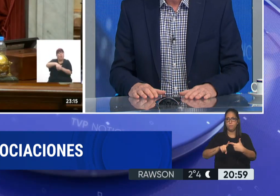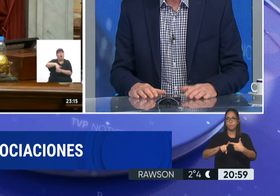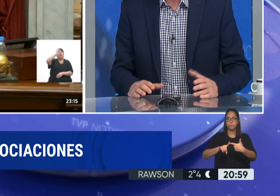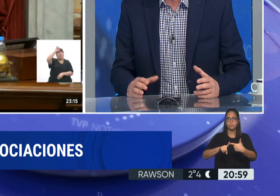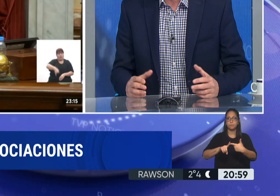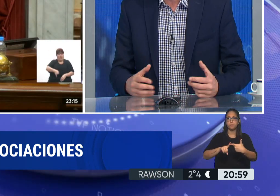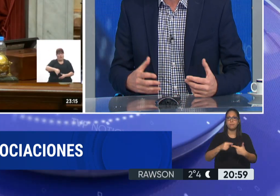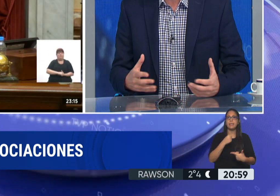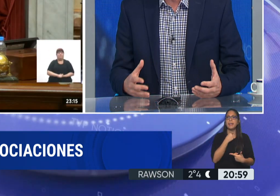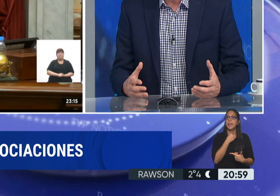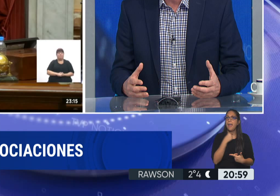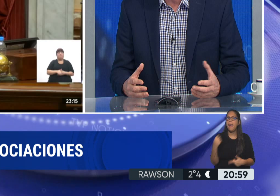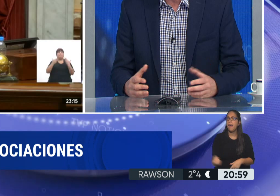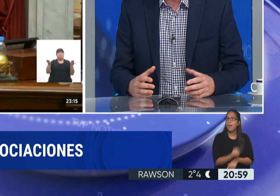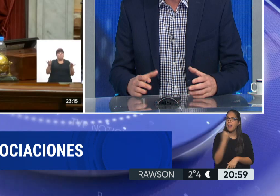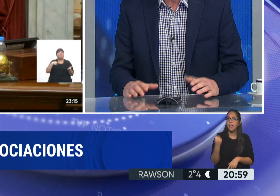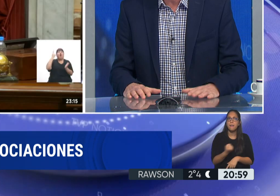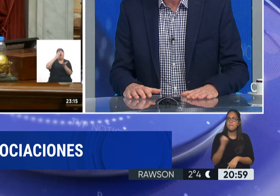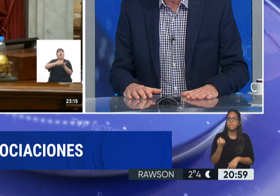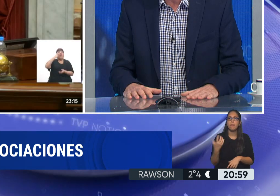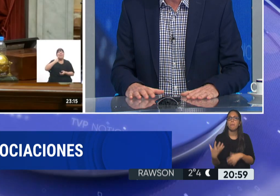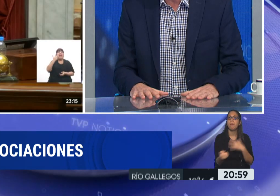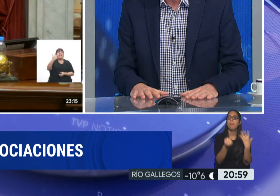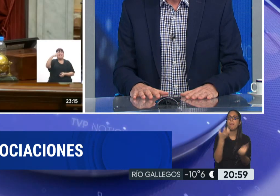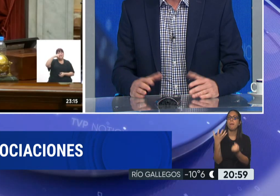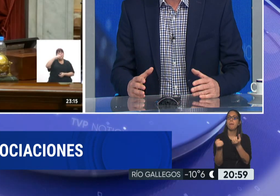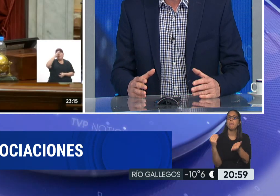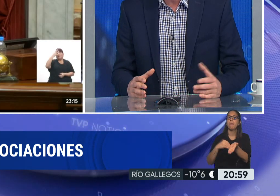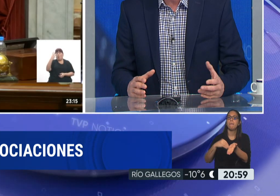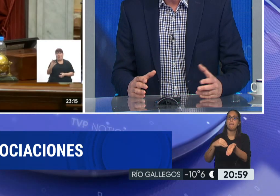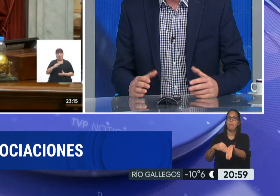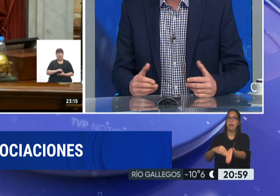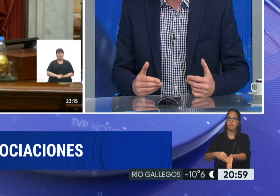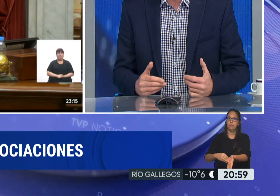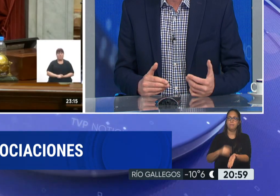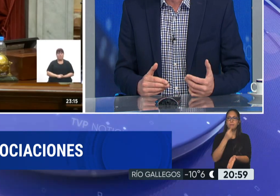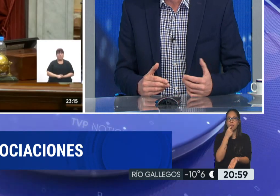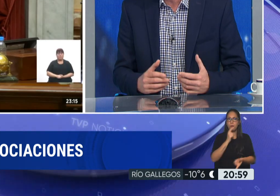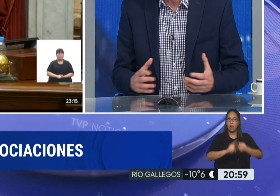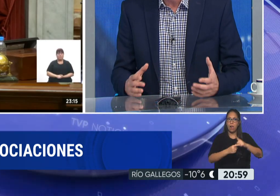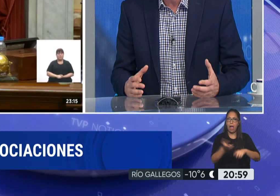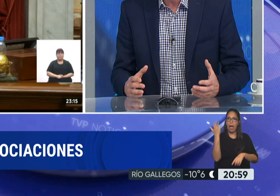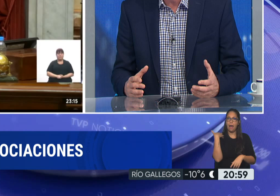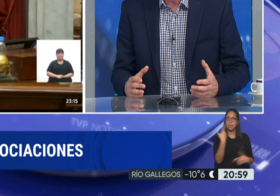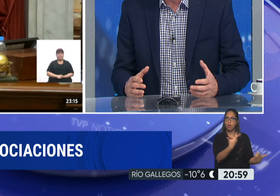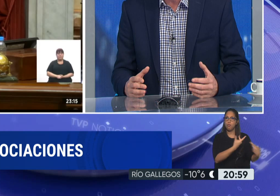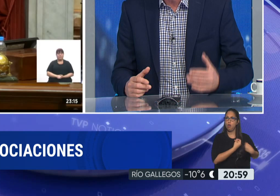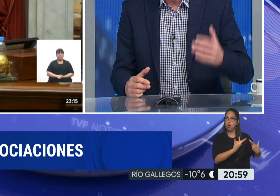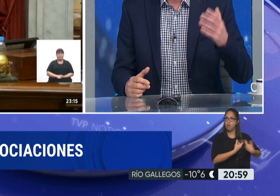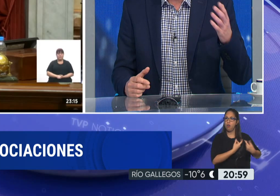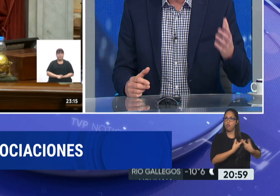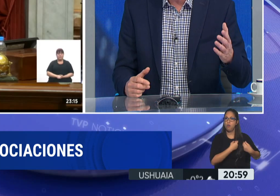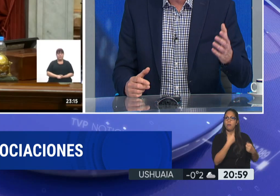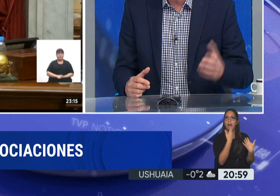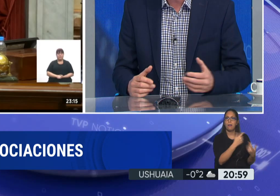querer tratar de conseguir algo más y como una estrategia de negociación, encontrar en eso que se le negó por las modificaciones diversas